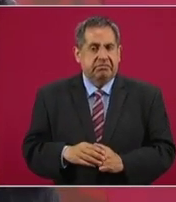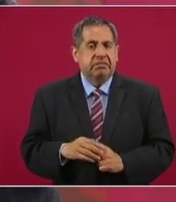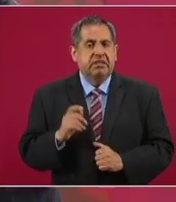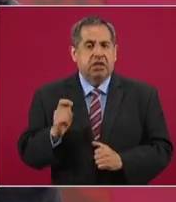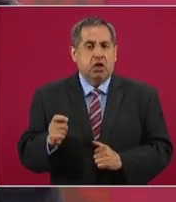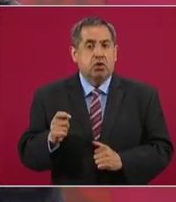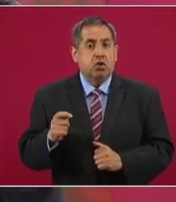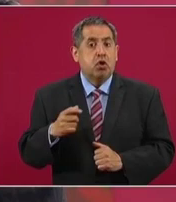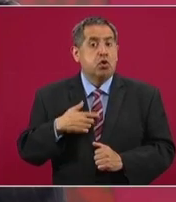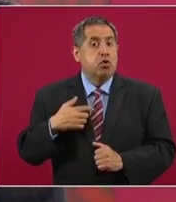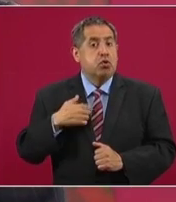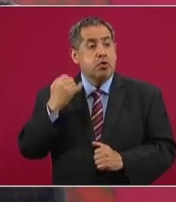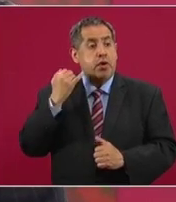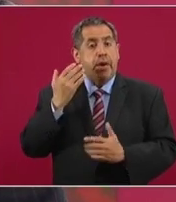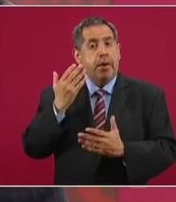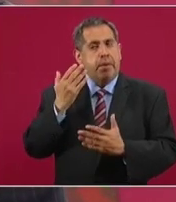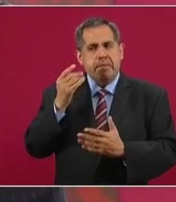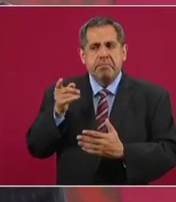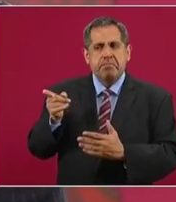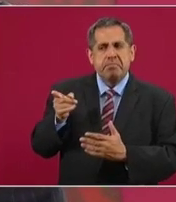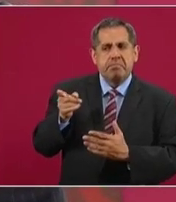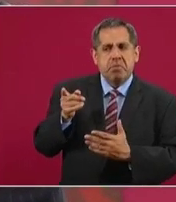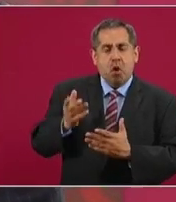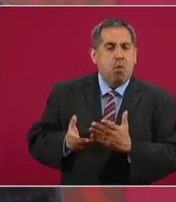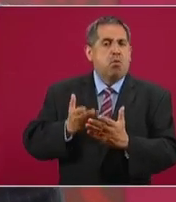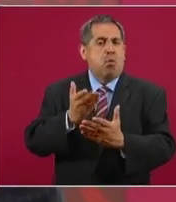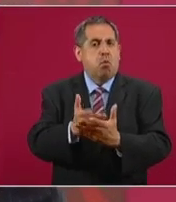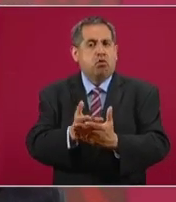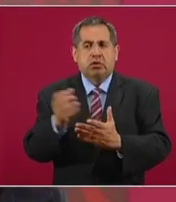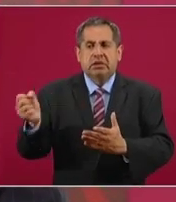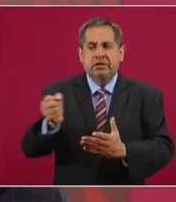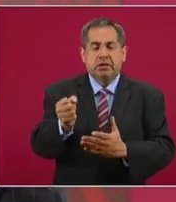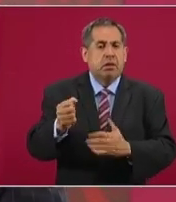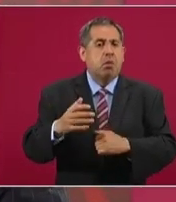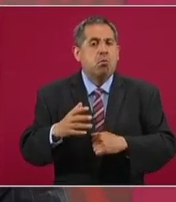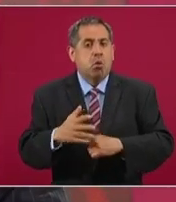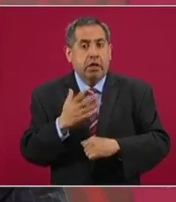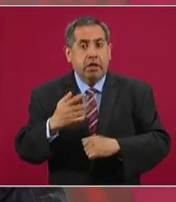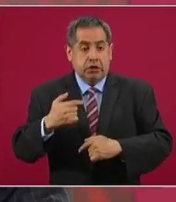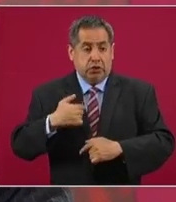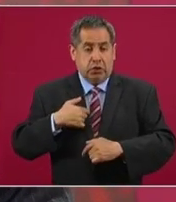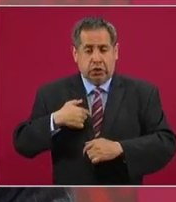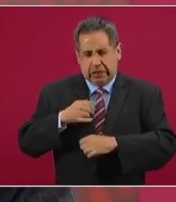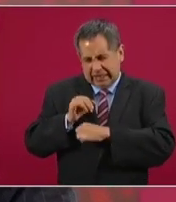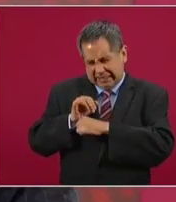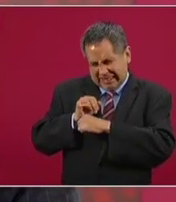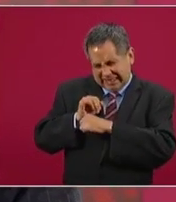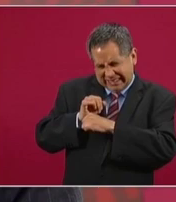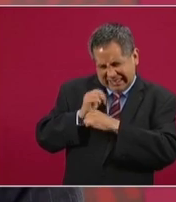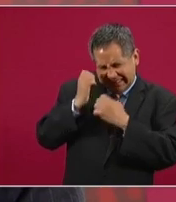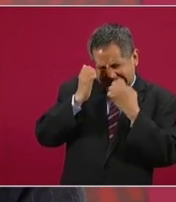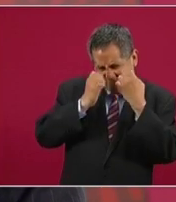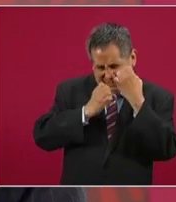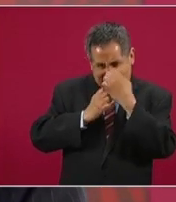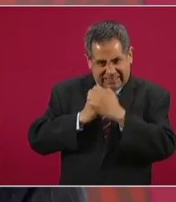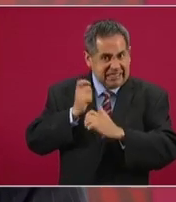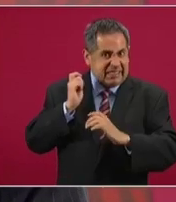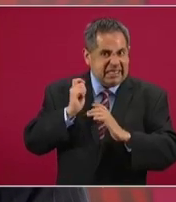y propuse luego de ser una investigación a fondo